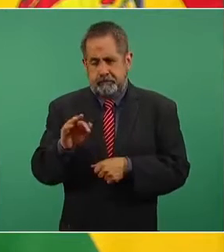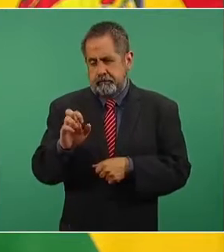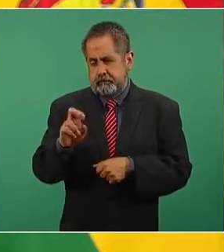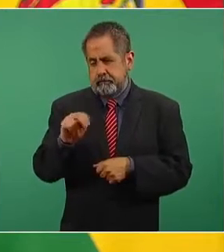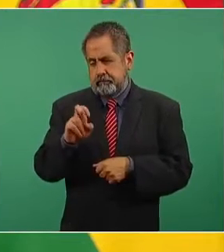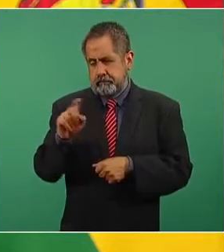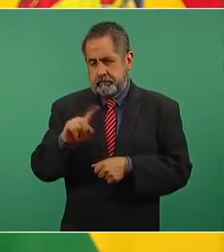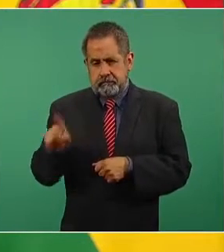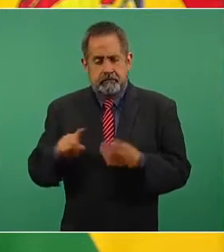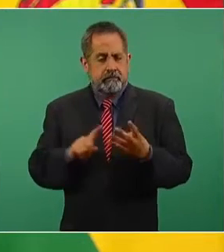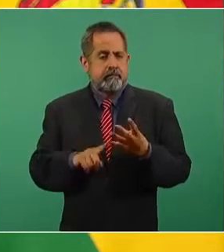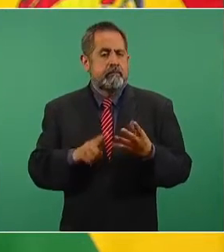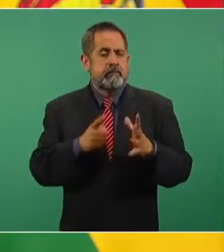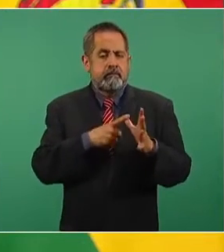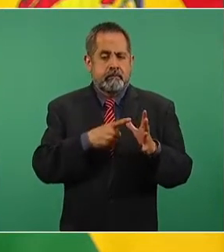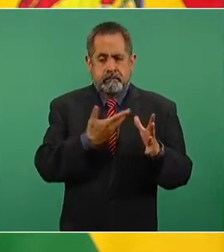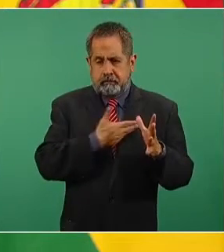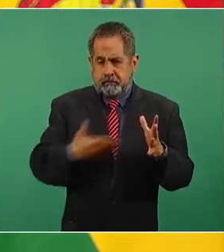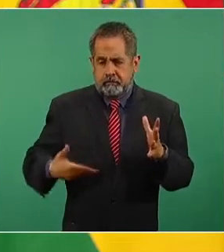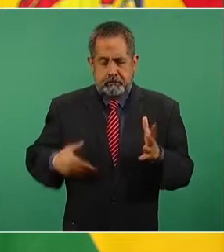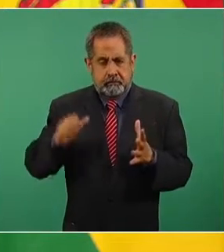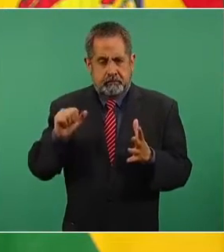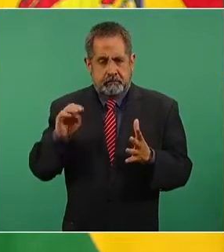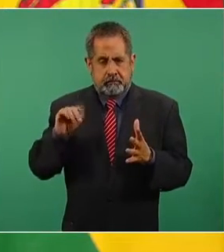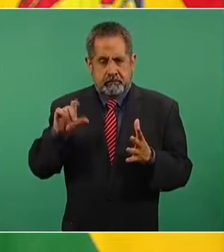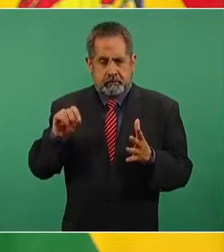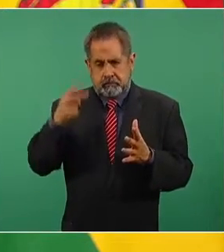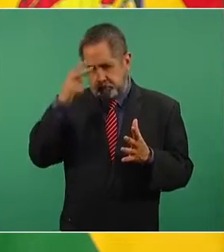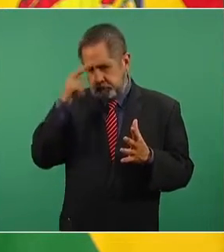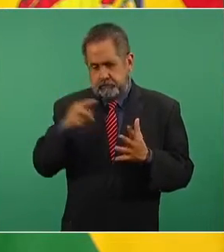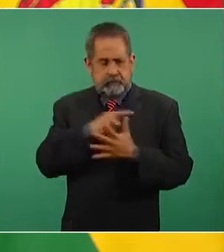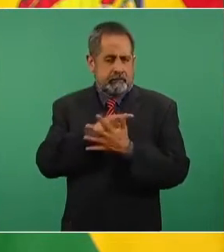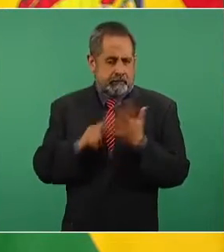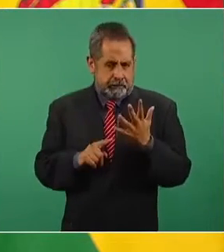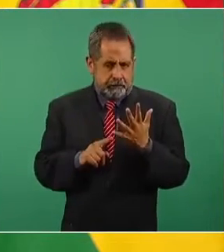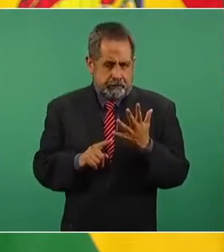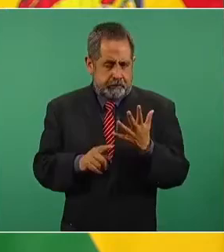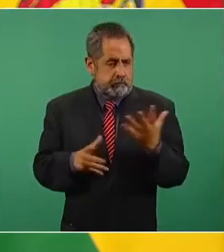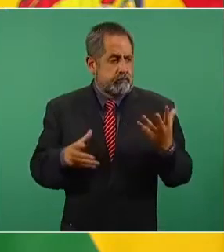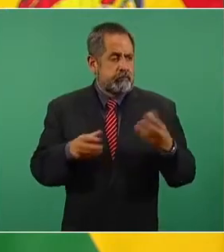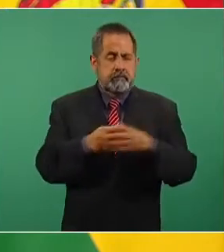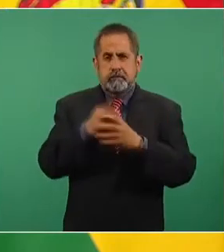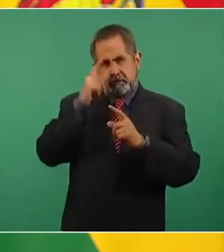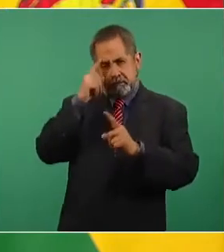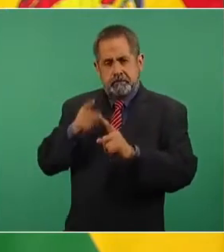y el presidente Andrés Manuel López Obrador de México. Propósito,